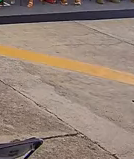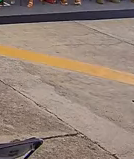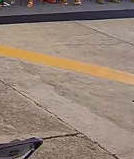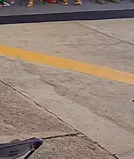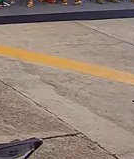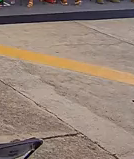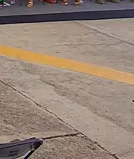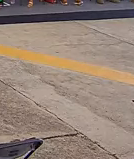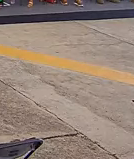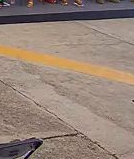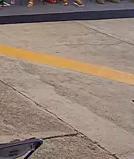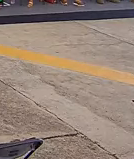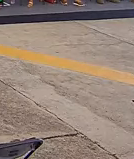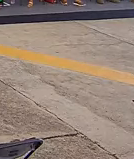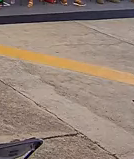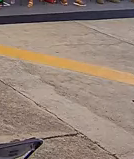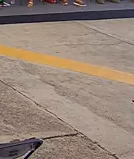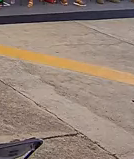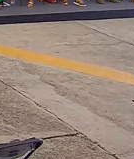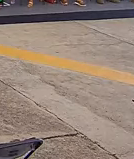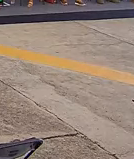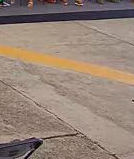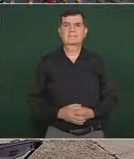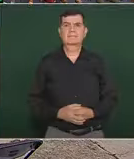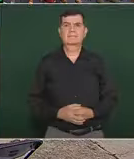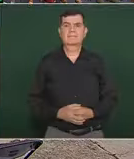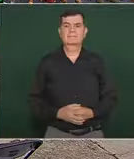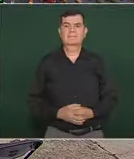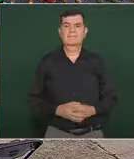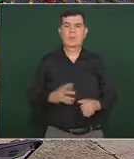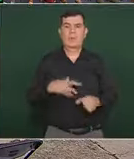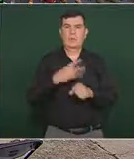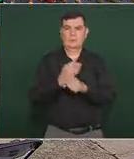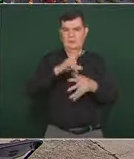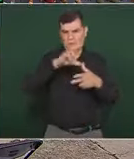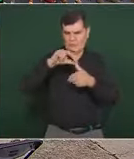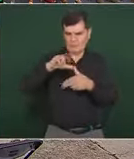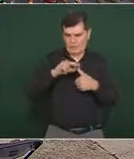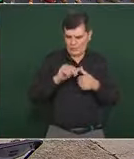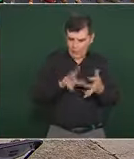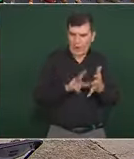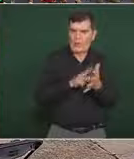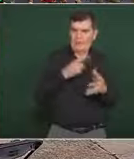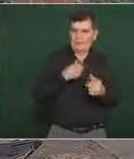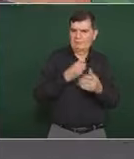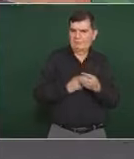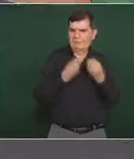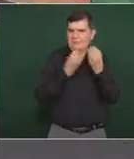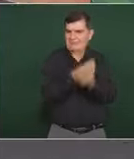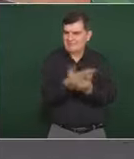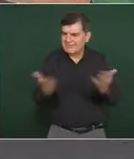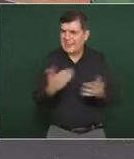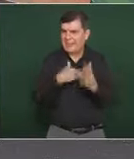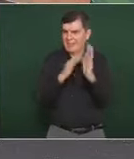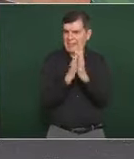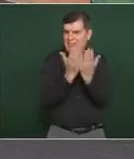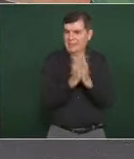fueron perdidos en este huracán, se han repartido